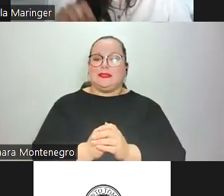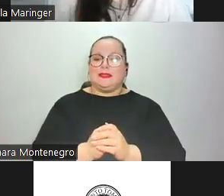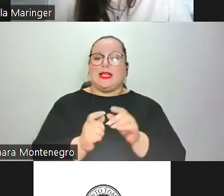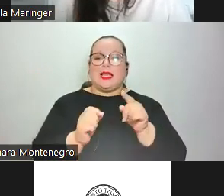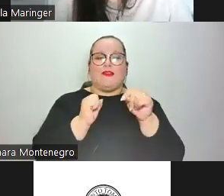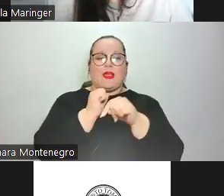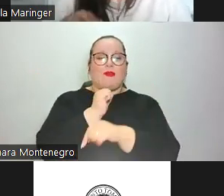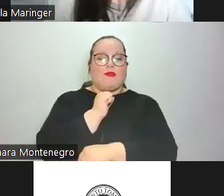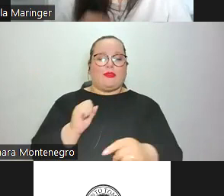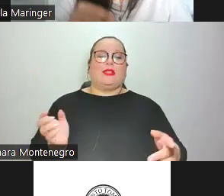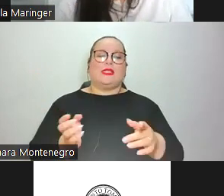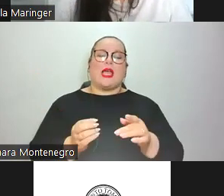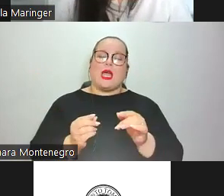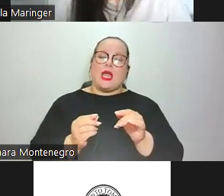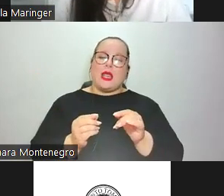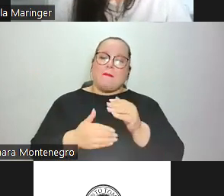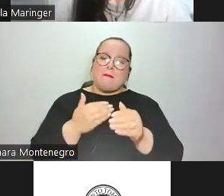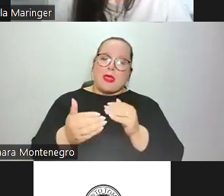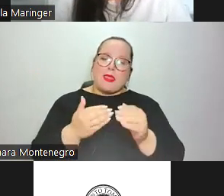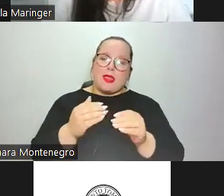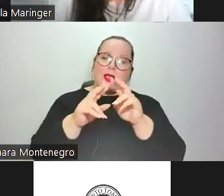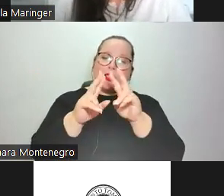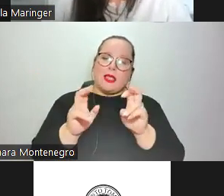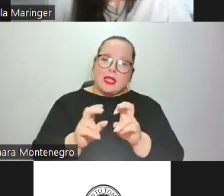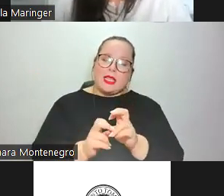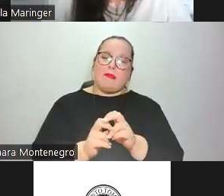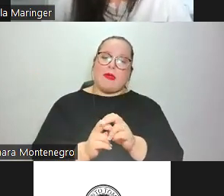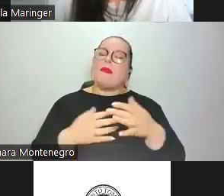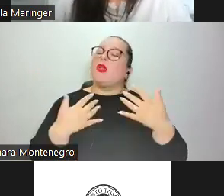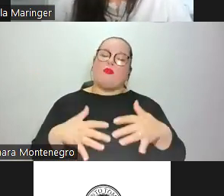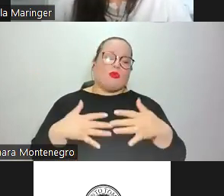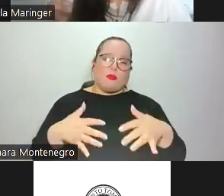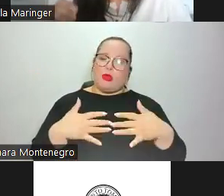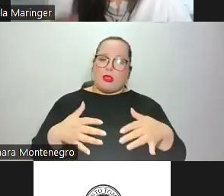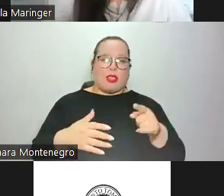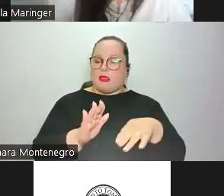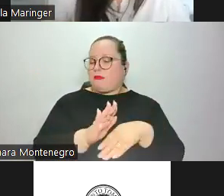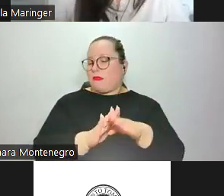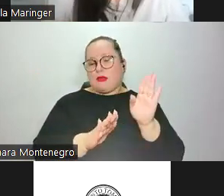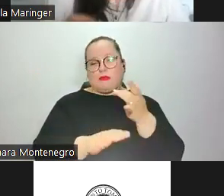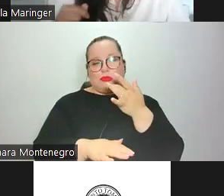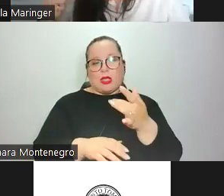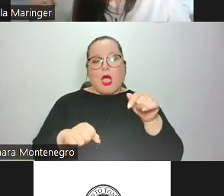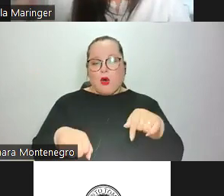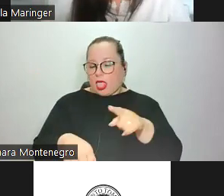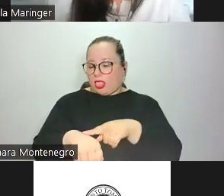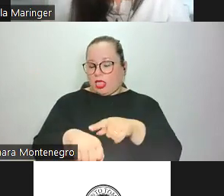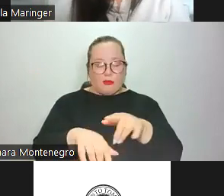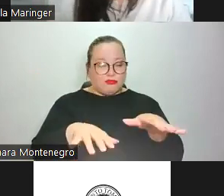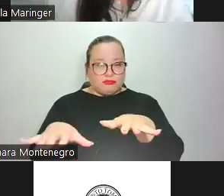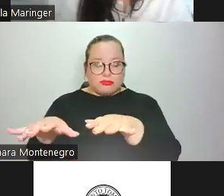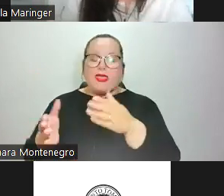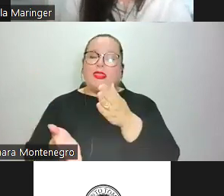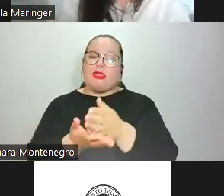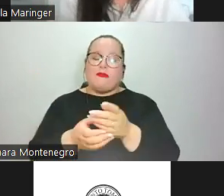profundizar justamente más adelante en el tema, pero es fundamental, sobre todo en los tiempos actuales, para desconectarse